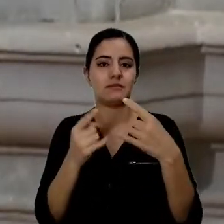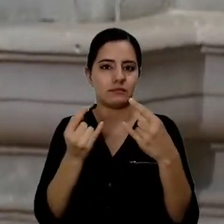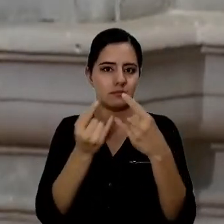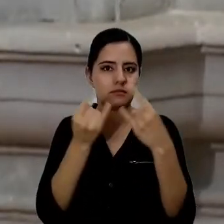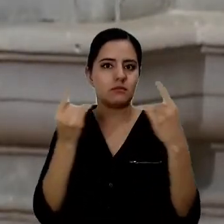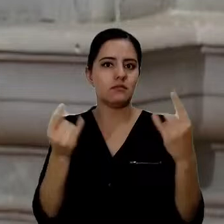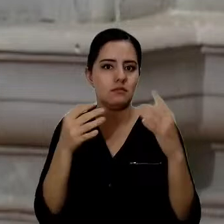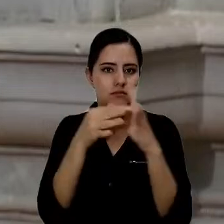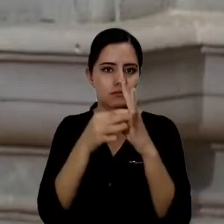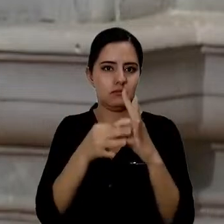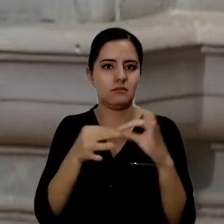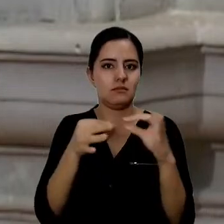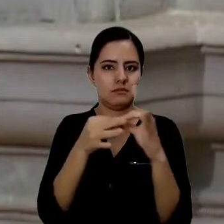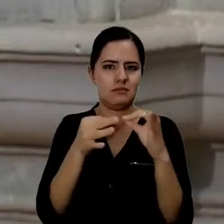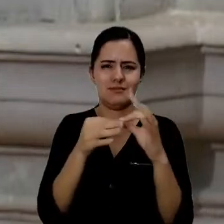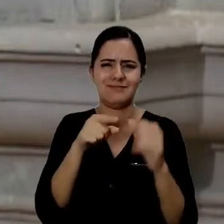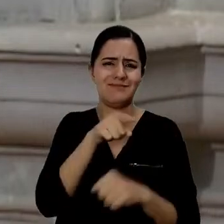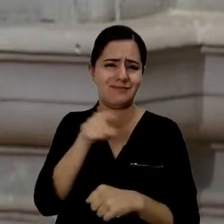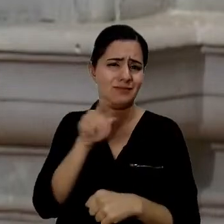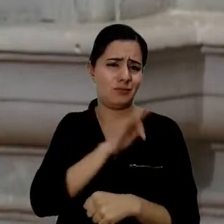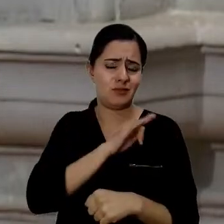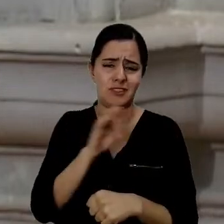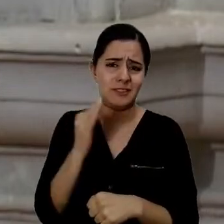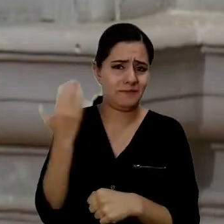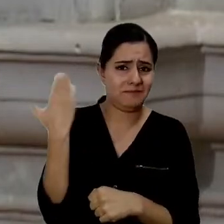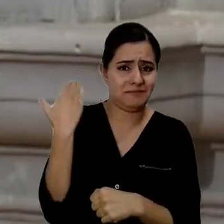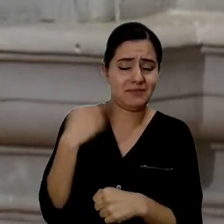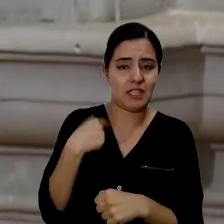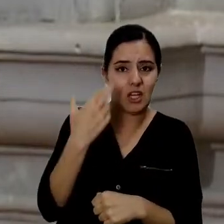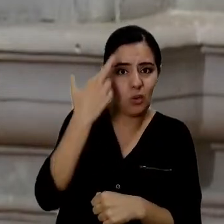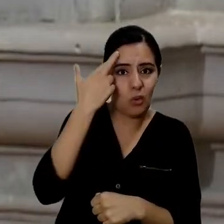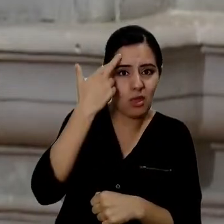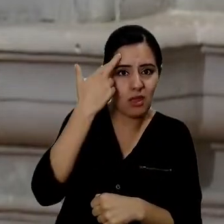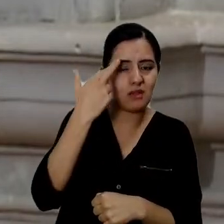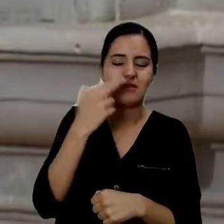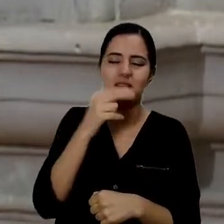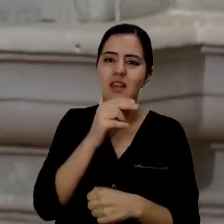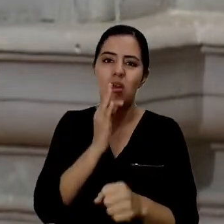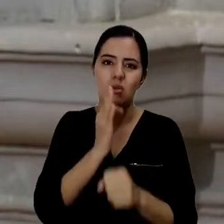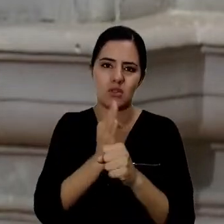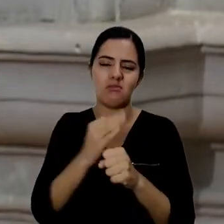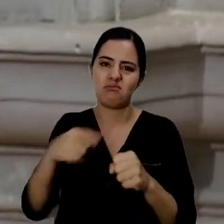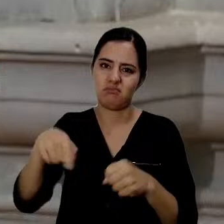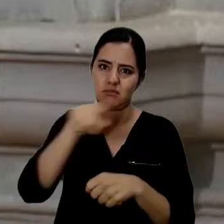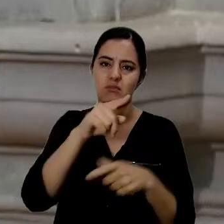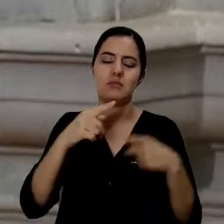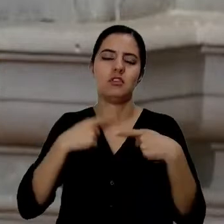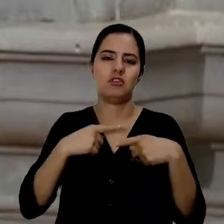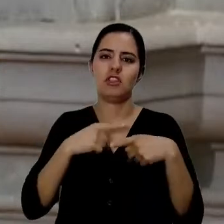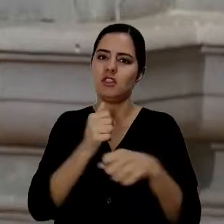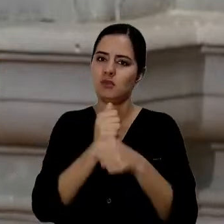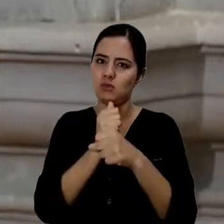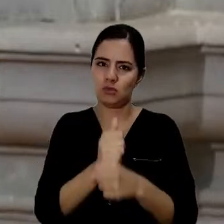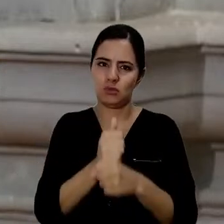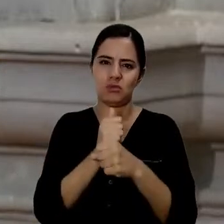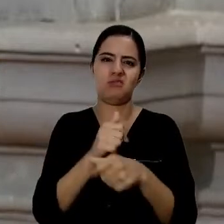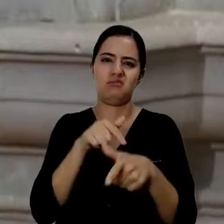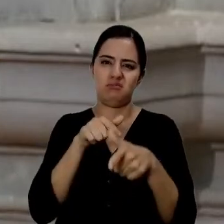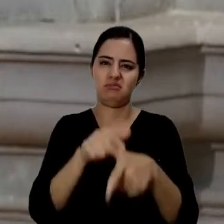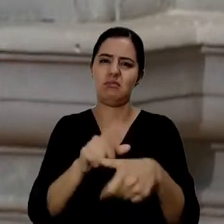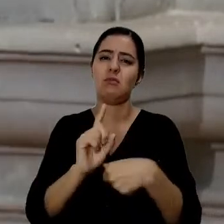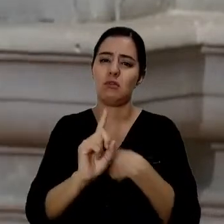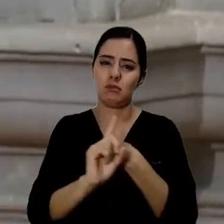en la historia que todavía nos impactan a nosotros como sociedad y como mexicanos.